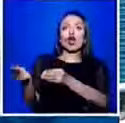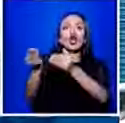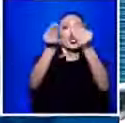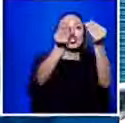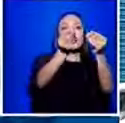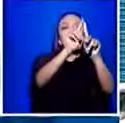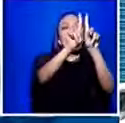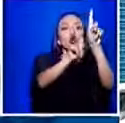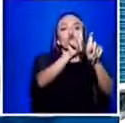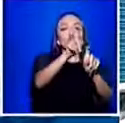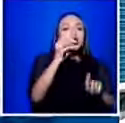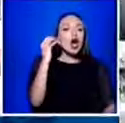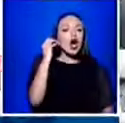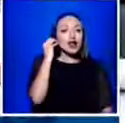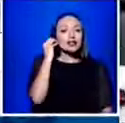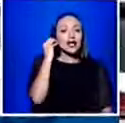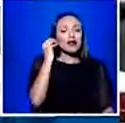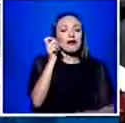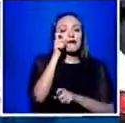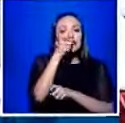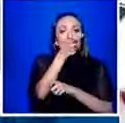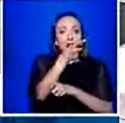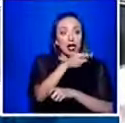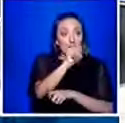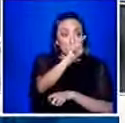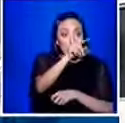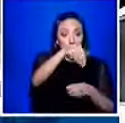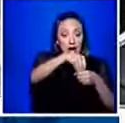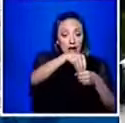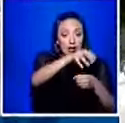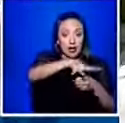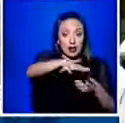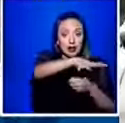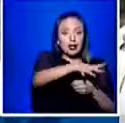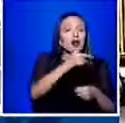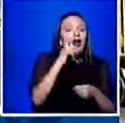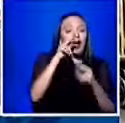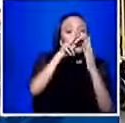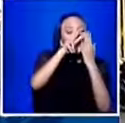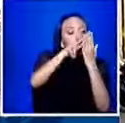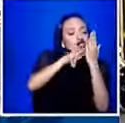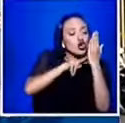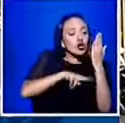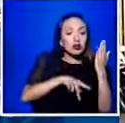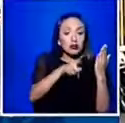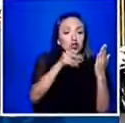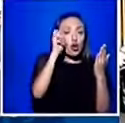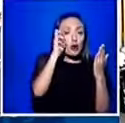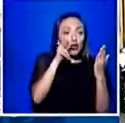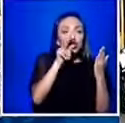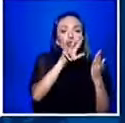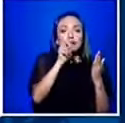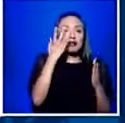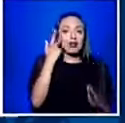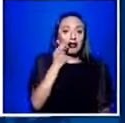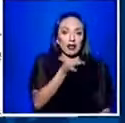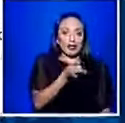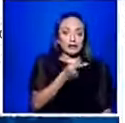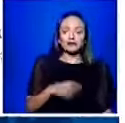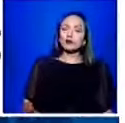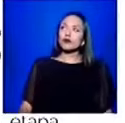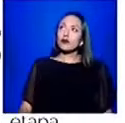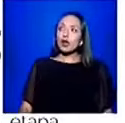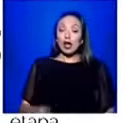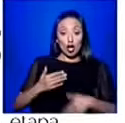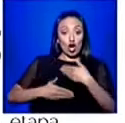consulta ante el fiscal provincial de Orellana, en donde ocurrieron los hechos, para que revise el caso y se pronuncie en 30 días. Sobre los detalles